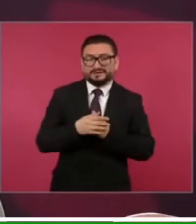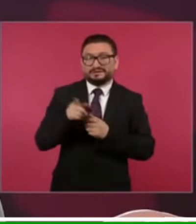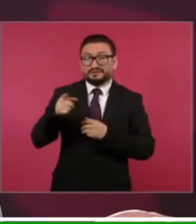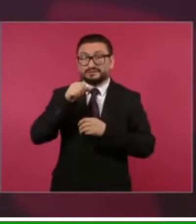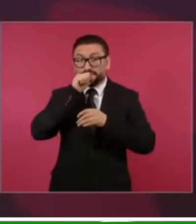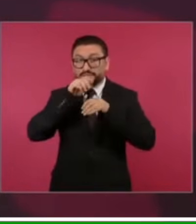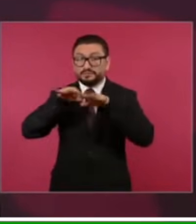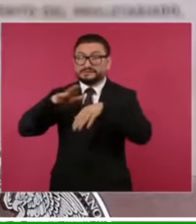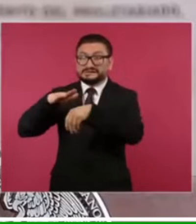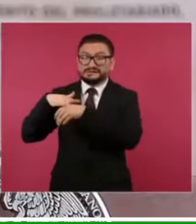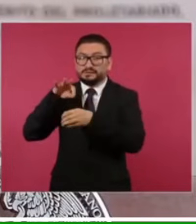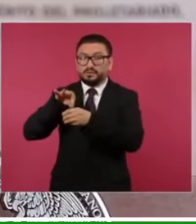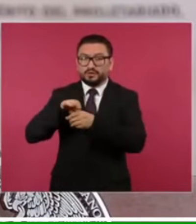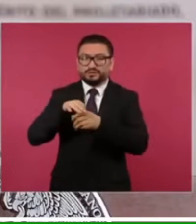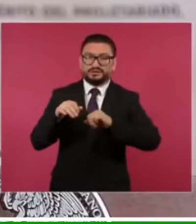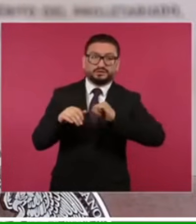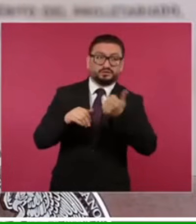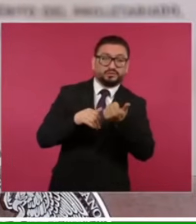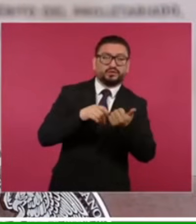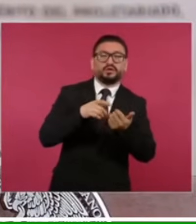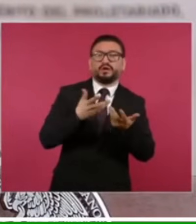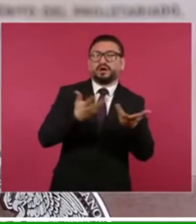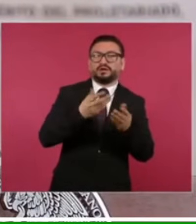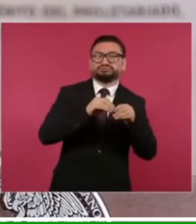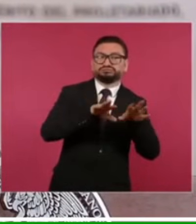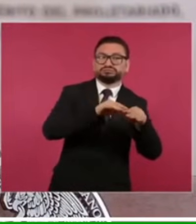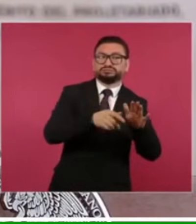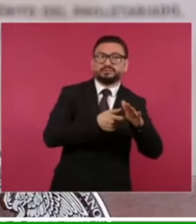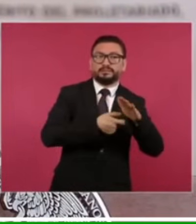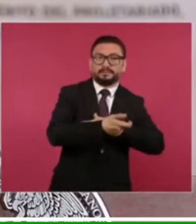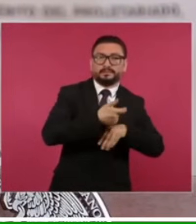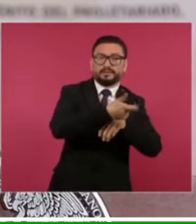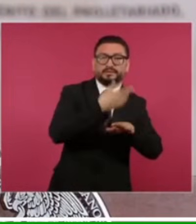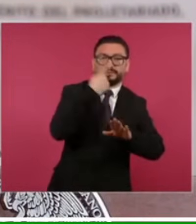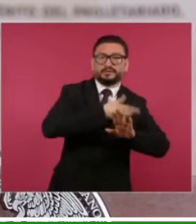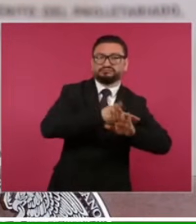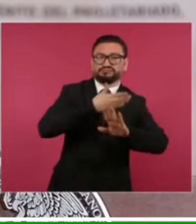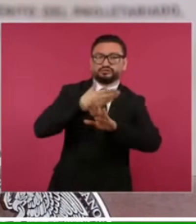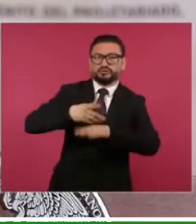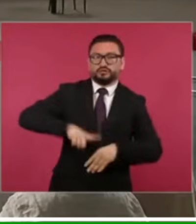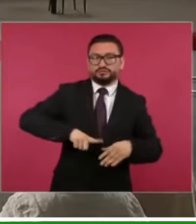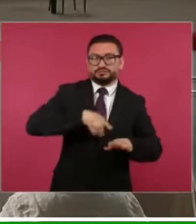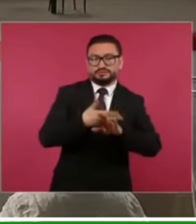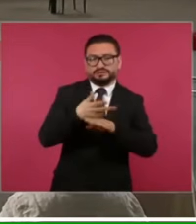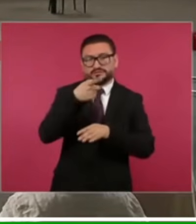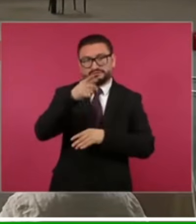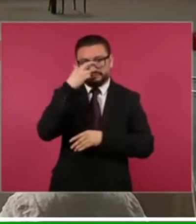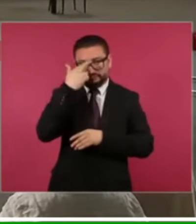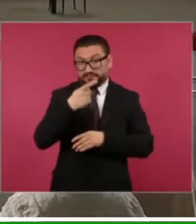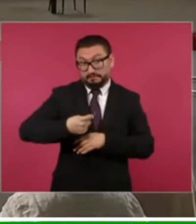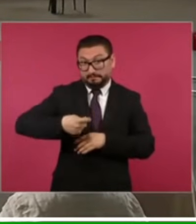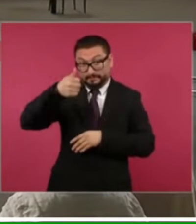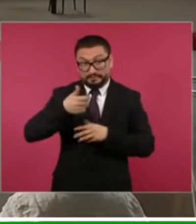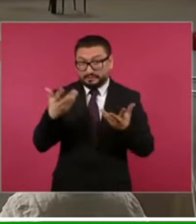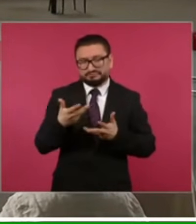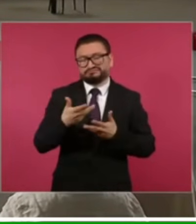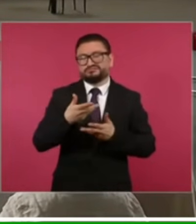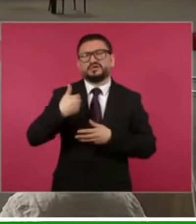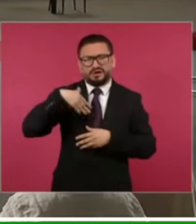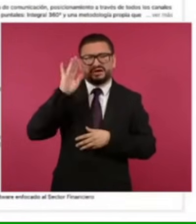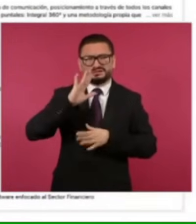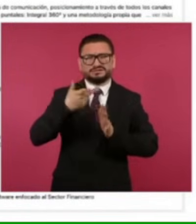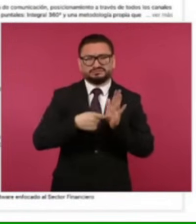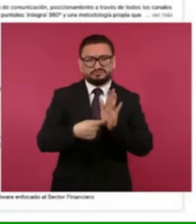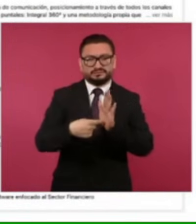promueven el voto y por otro lado, les pagan para pegarle al gobierno. Ustedes recordarán, esa no es la primera vez que sacamos